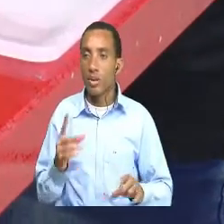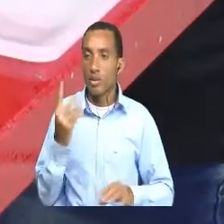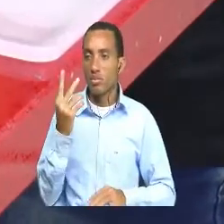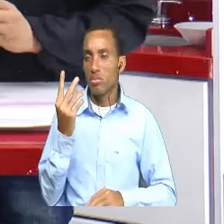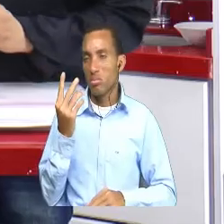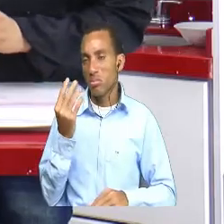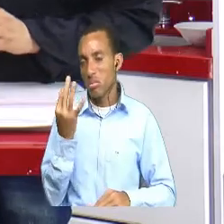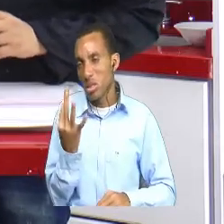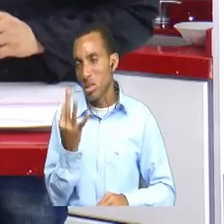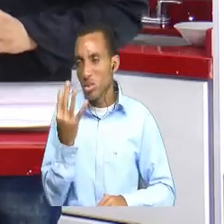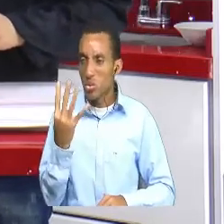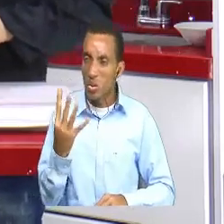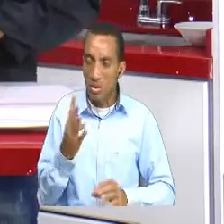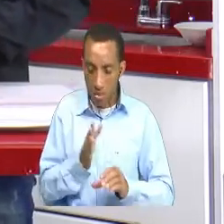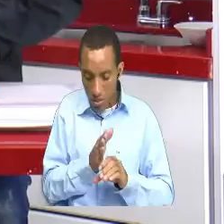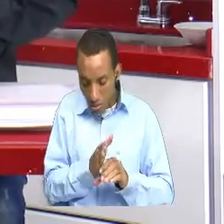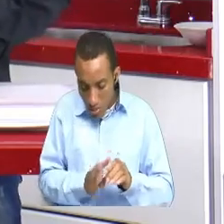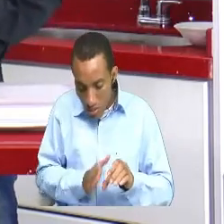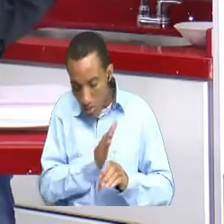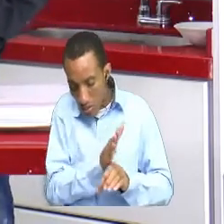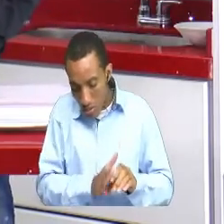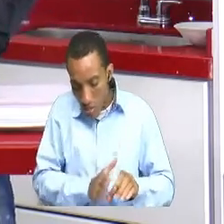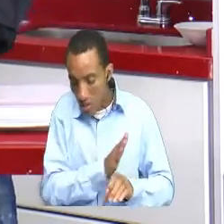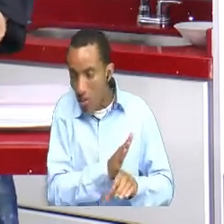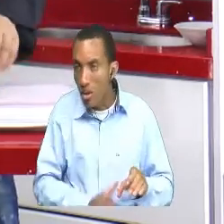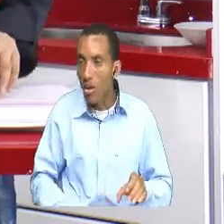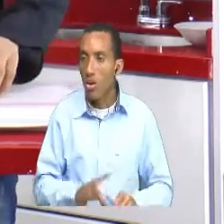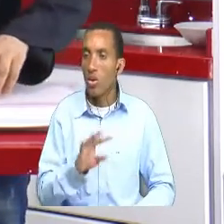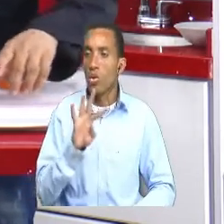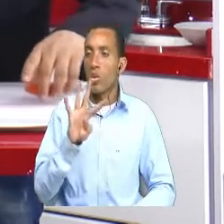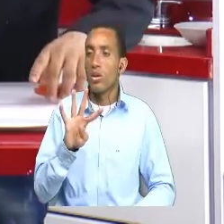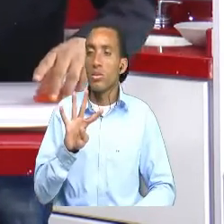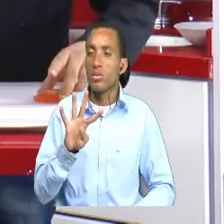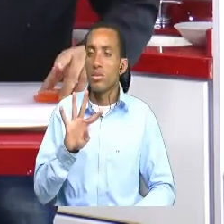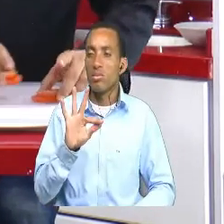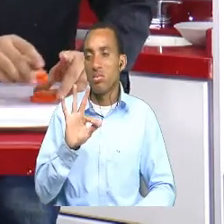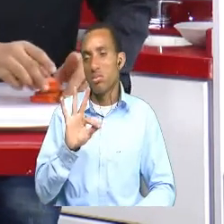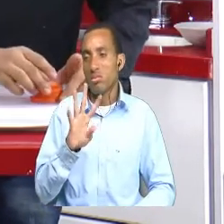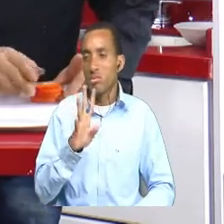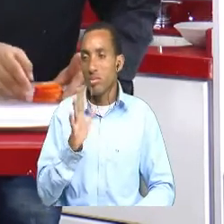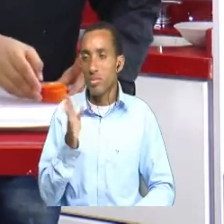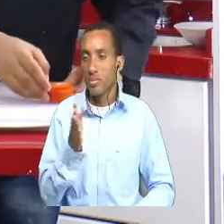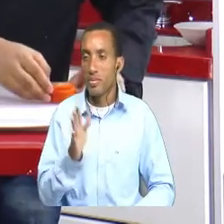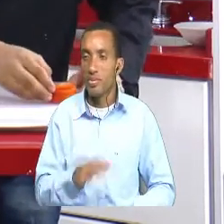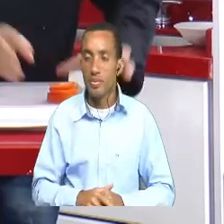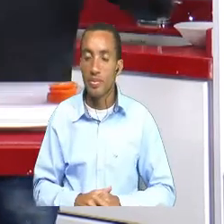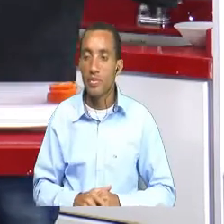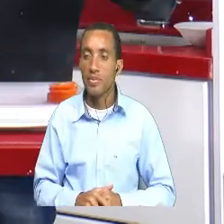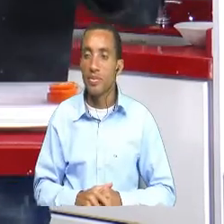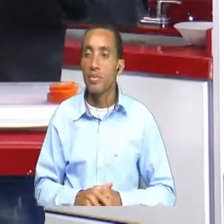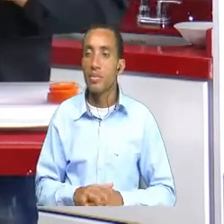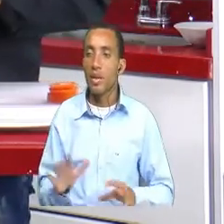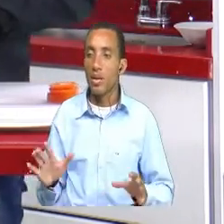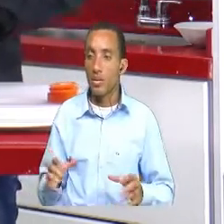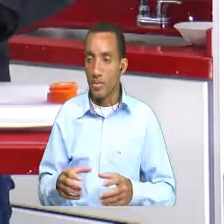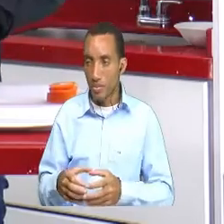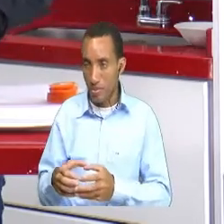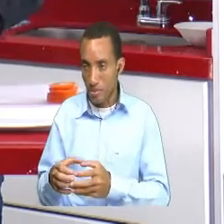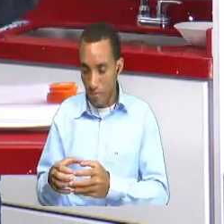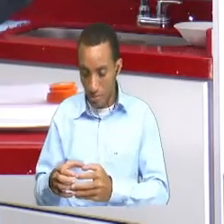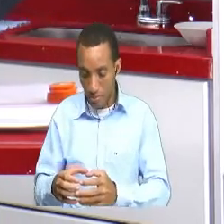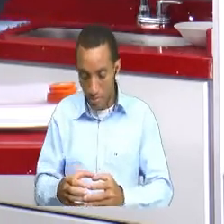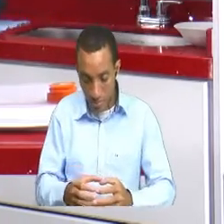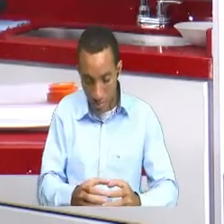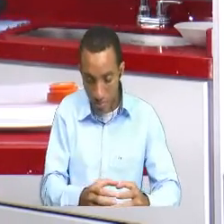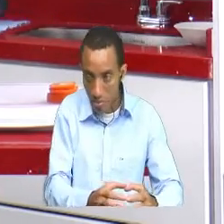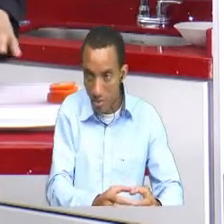rodajitas esas rodajas gruesas gruesas ok entonces tenemos está doblado empresa es una